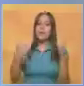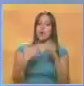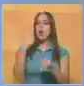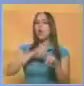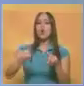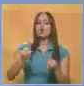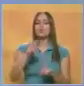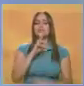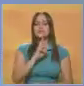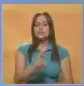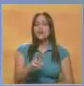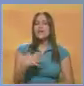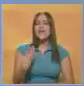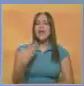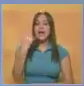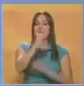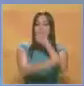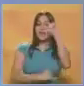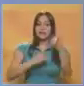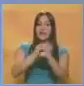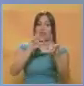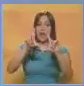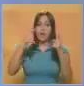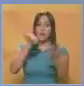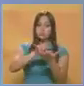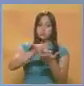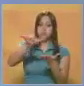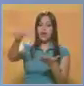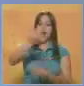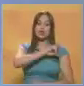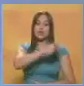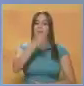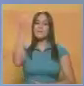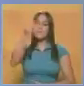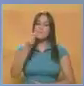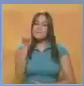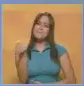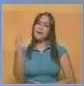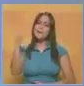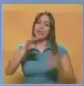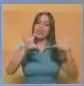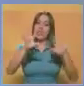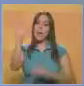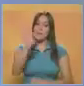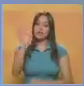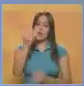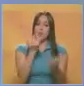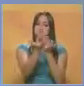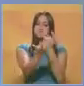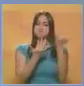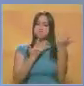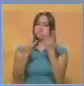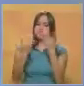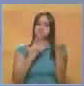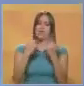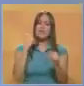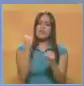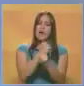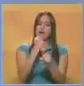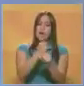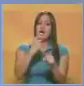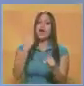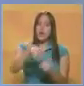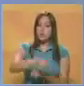Ya cambiamos de tema. En el Aeropuerto Internacional de Maiquetía, las autoridades estiman un incremento de 10% en la movilización de pasajeros y operaciones